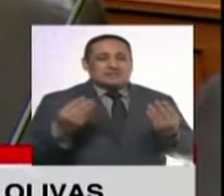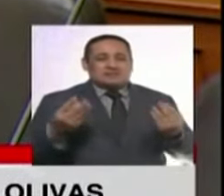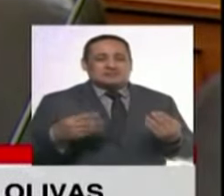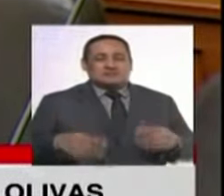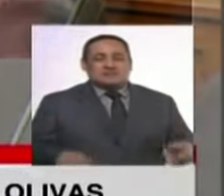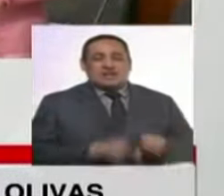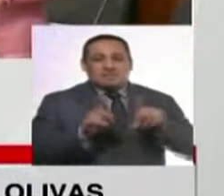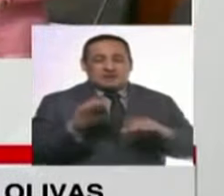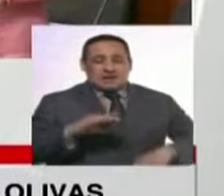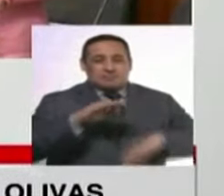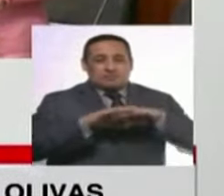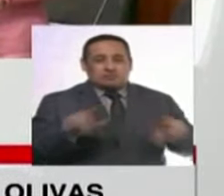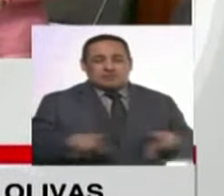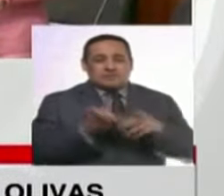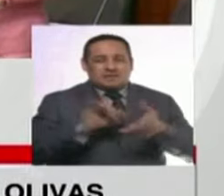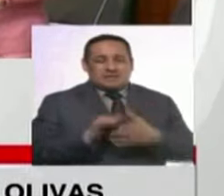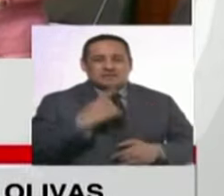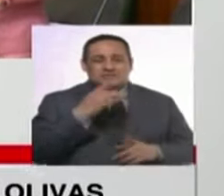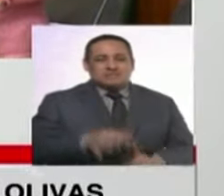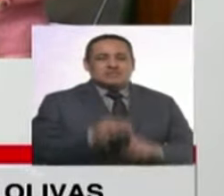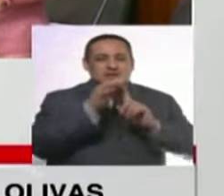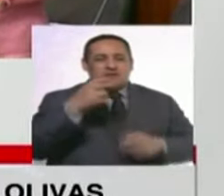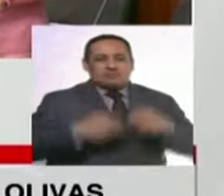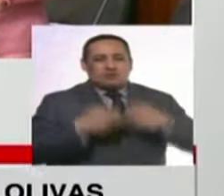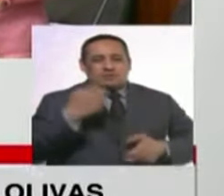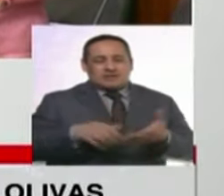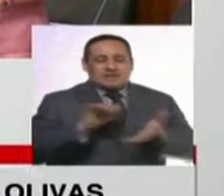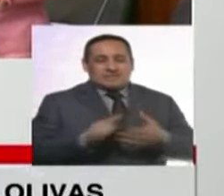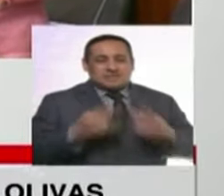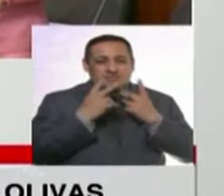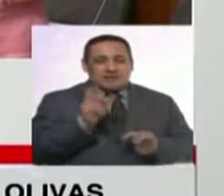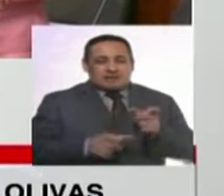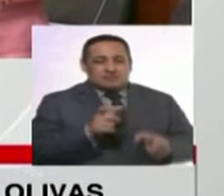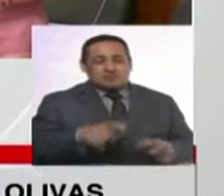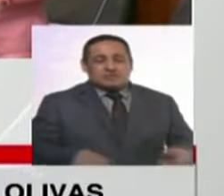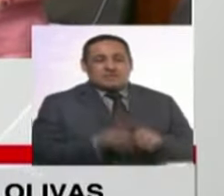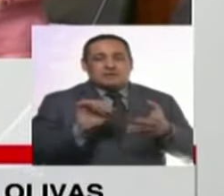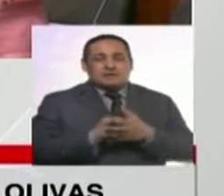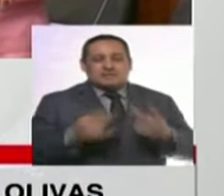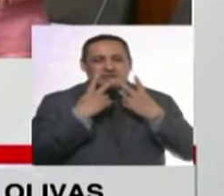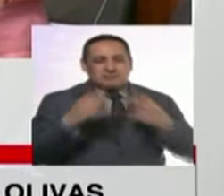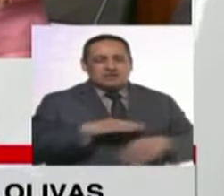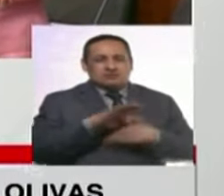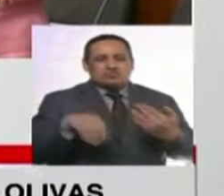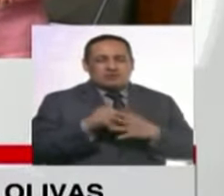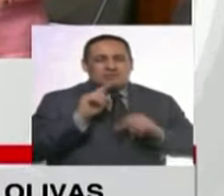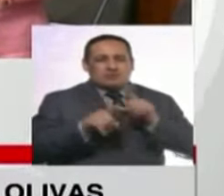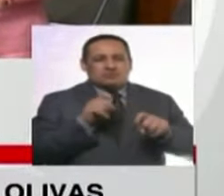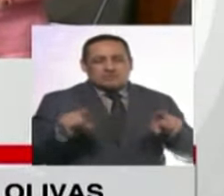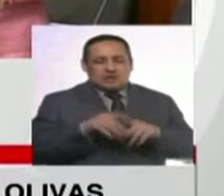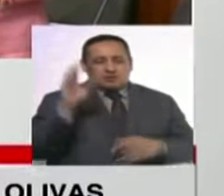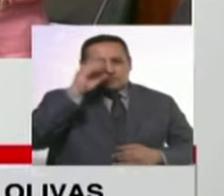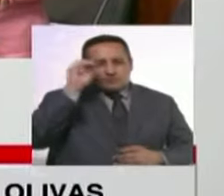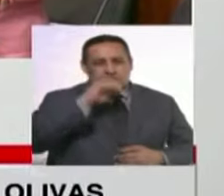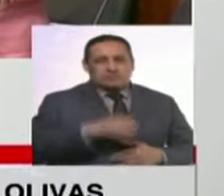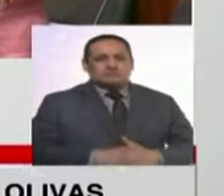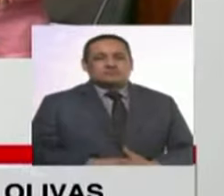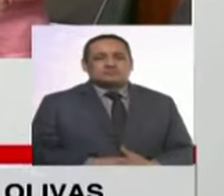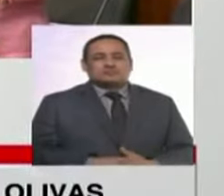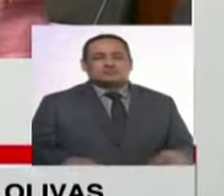al punto de ser uno de los principales problemas que aquejan a la población según todas las encuestas de la opinión pública